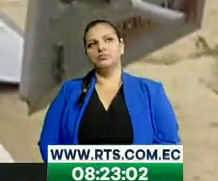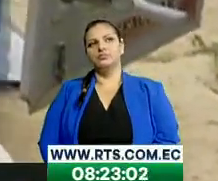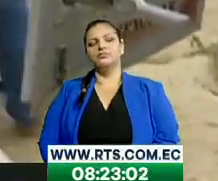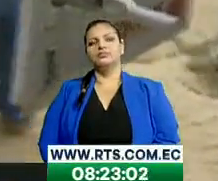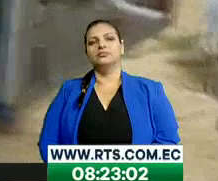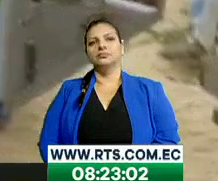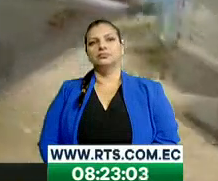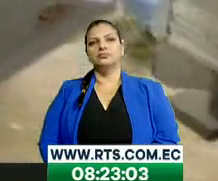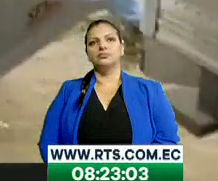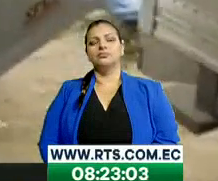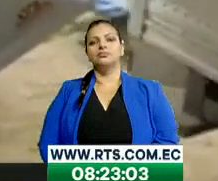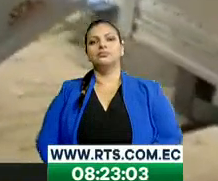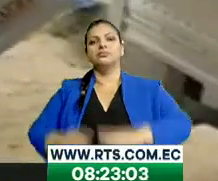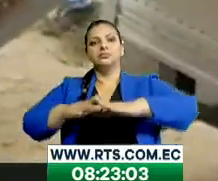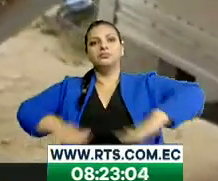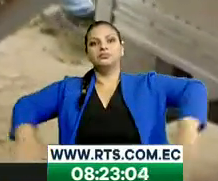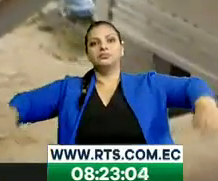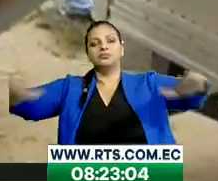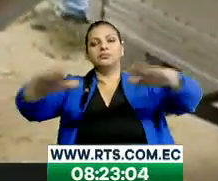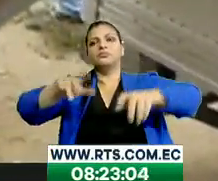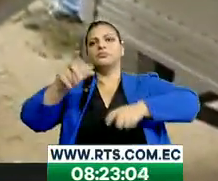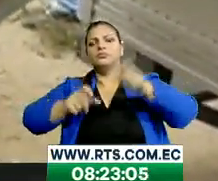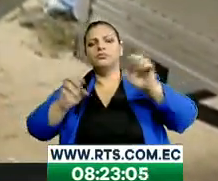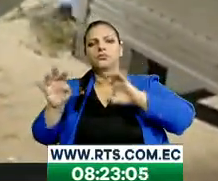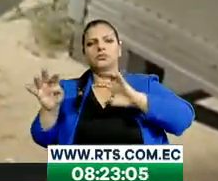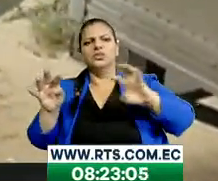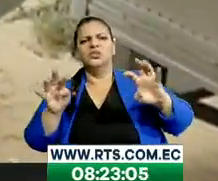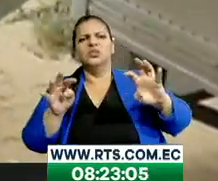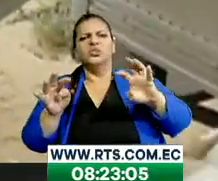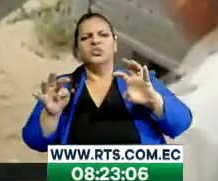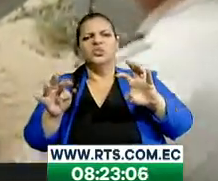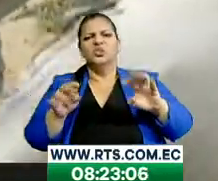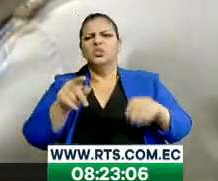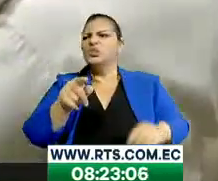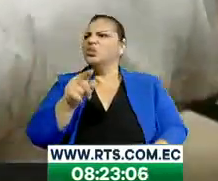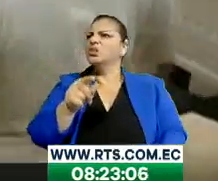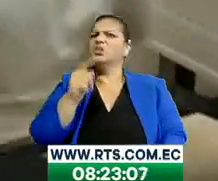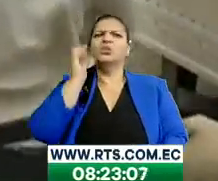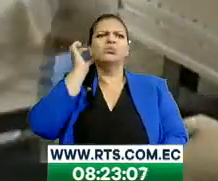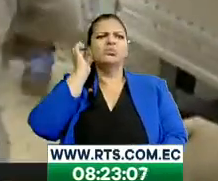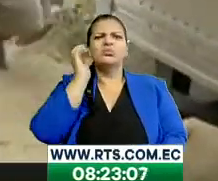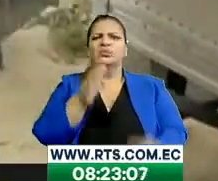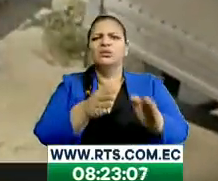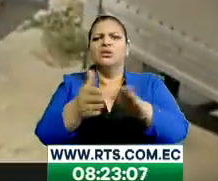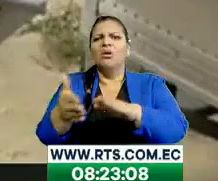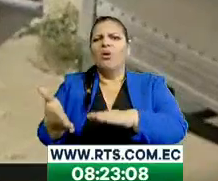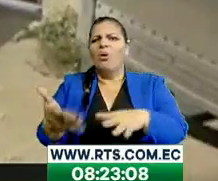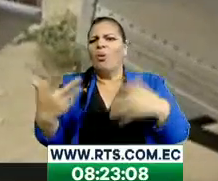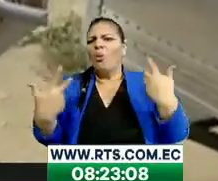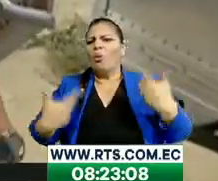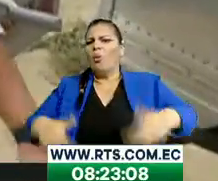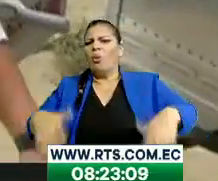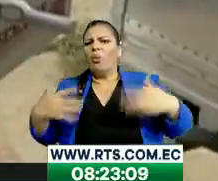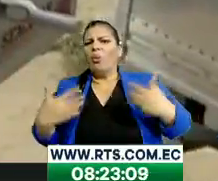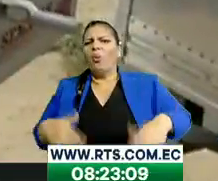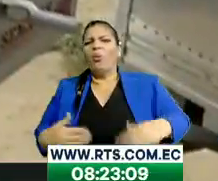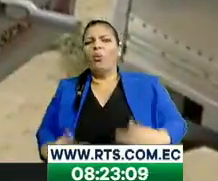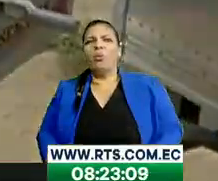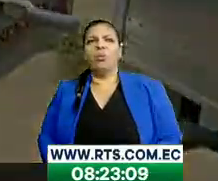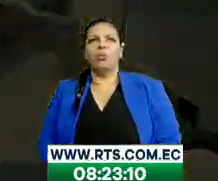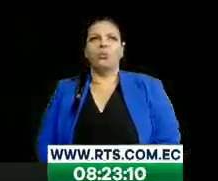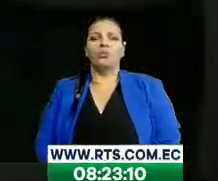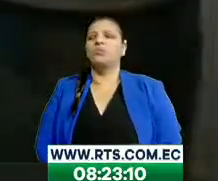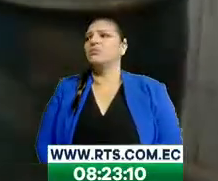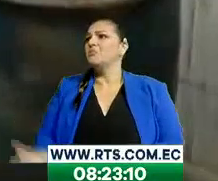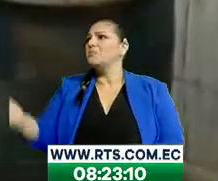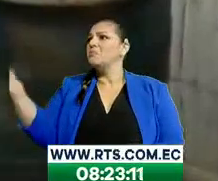Los moradores de pronto se sorprendieron con la novedad. El cuerpo sin vida de una mujer a orillas del río fue la